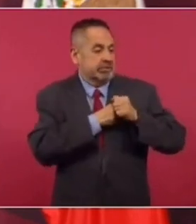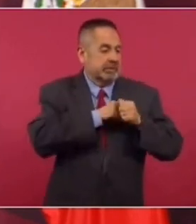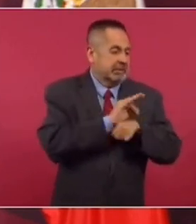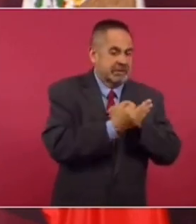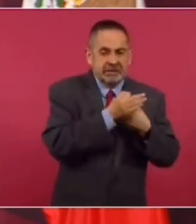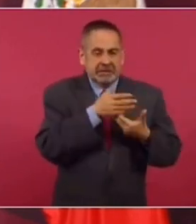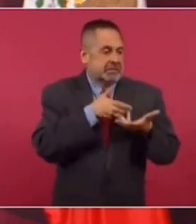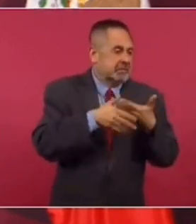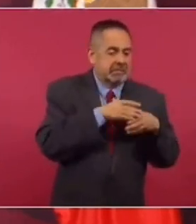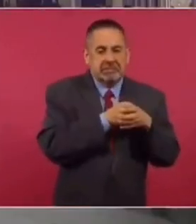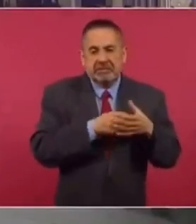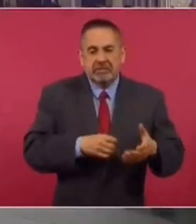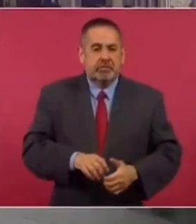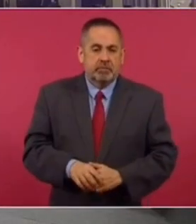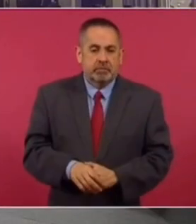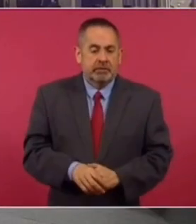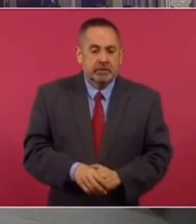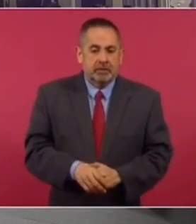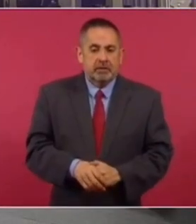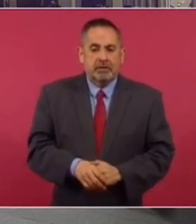regodean entre ellos.